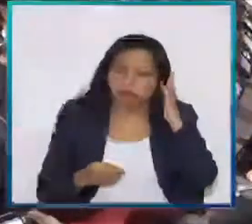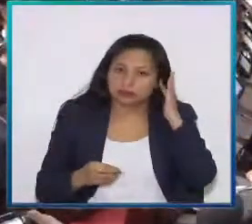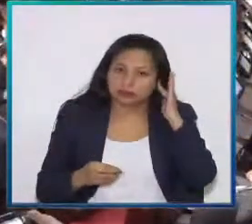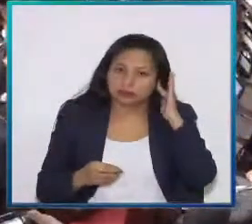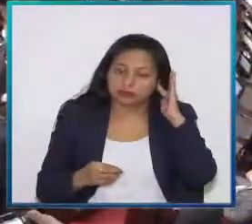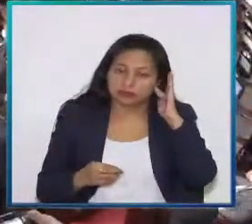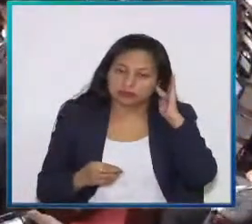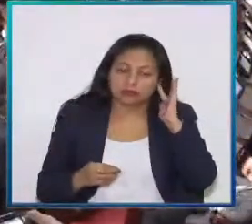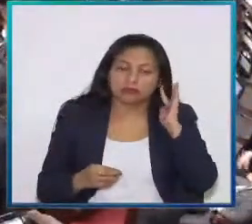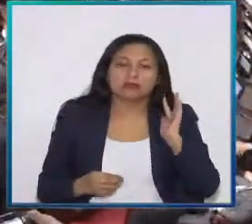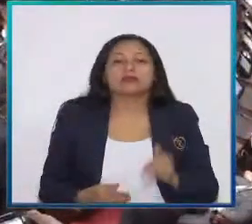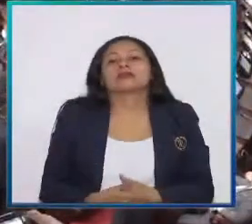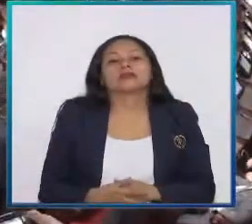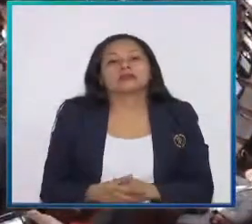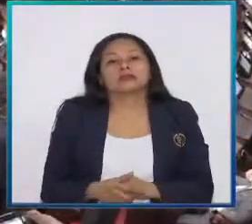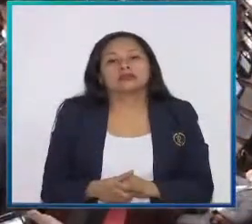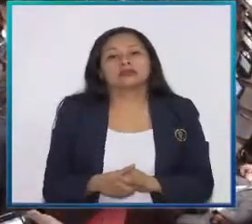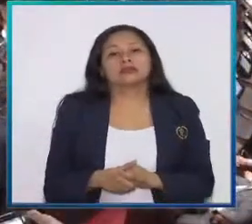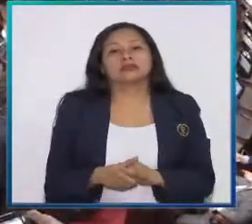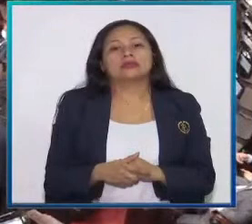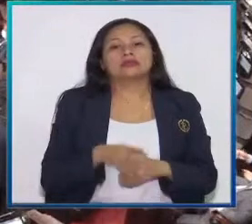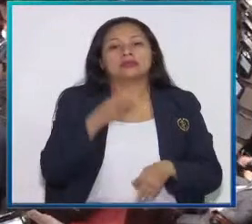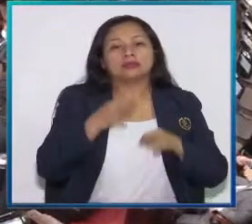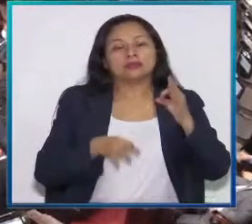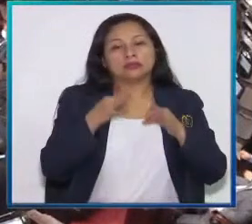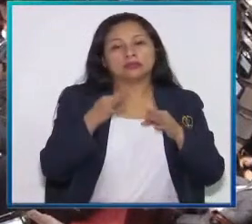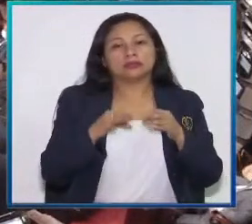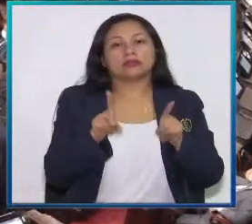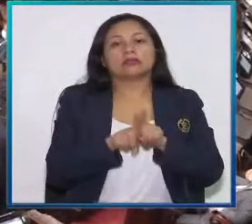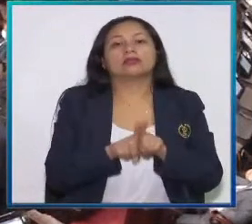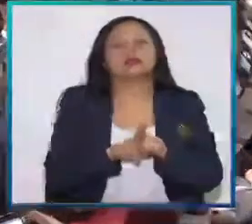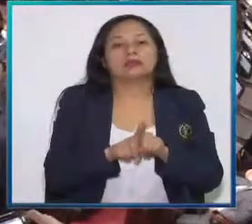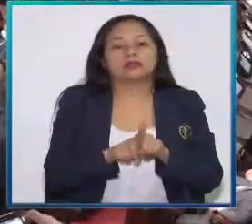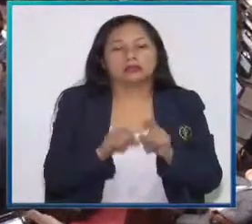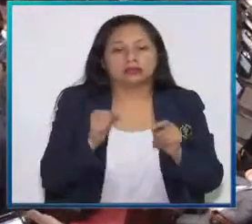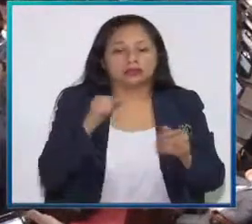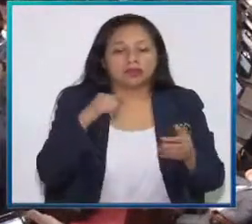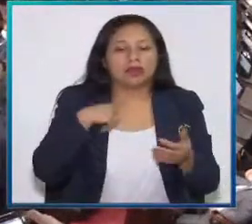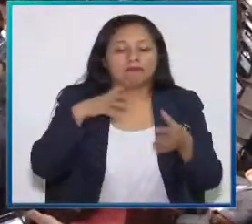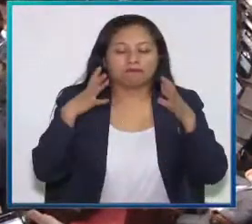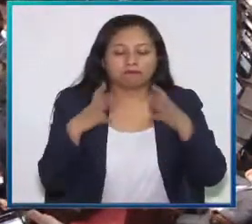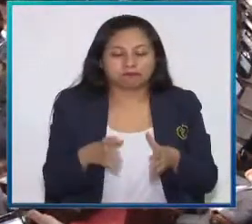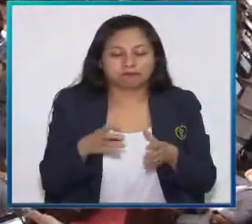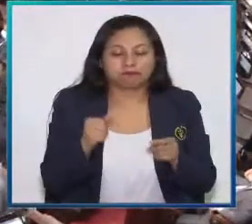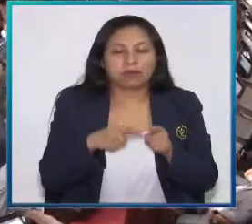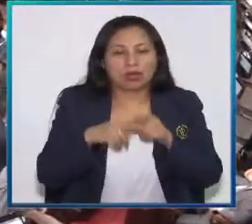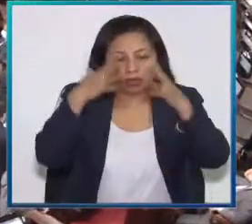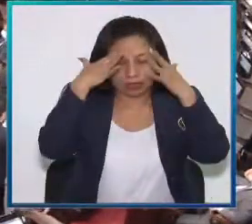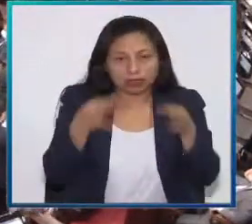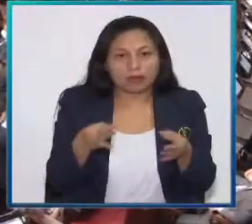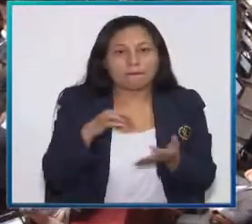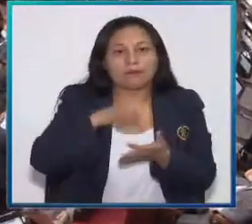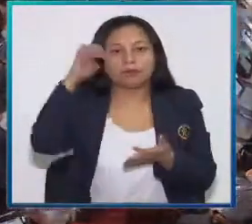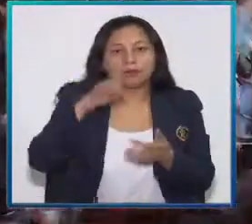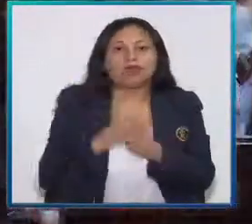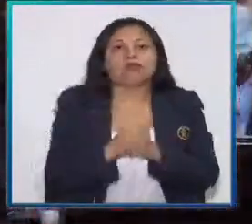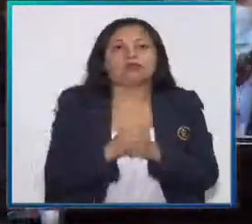pleno, el sistema de justicia es una piedra angular de la democracia de un